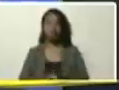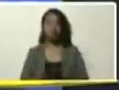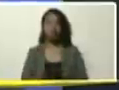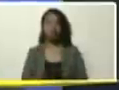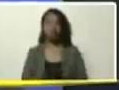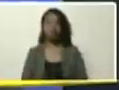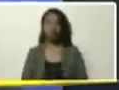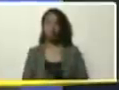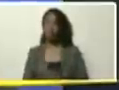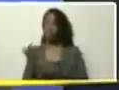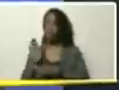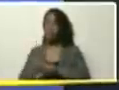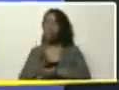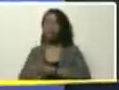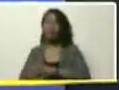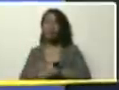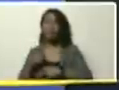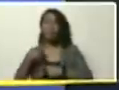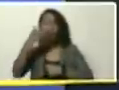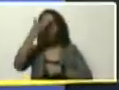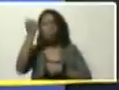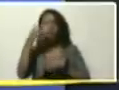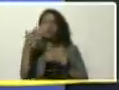¿Qué pasó? ¿Qué dicen? ¿Qué me olvidé?